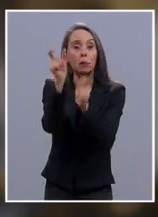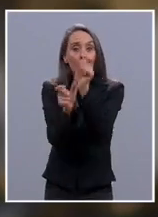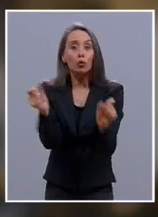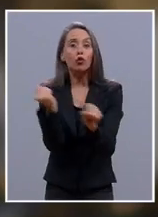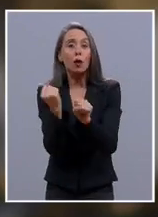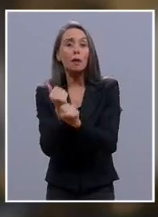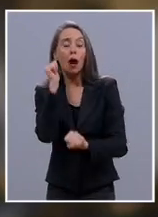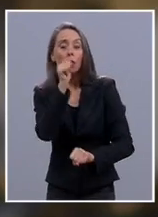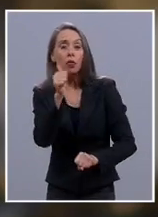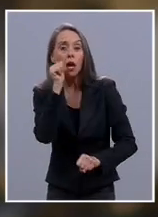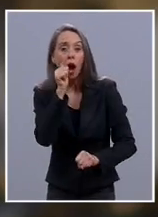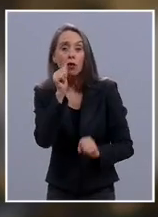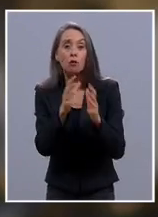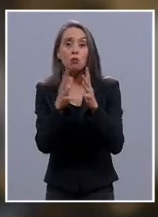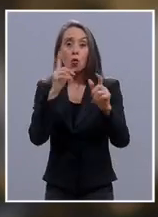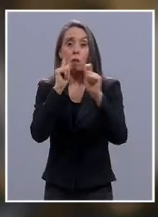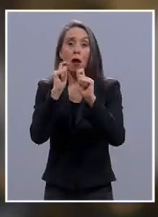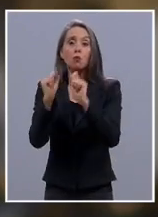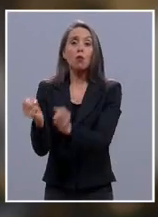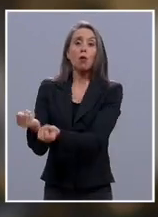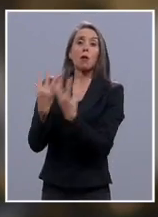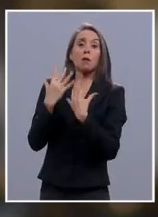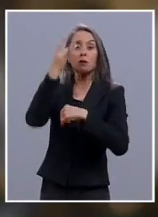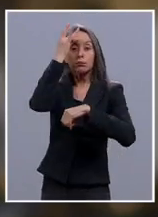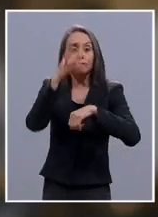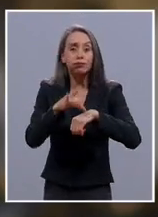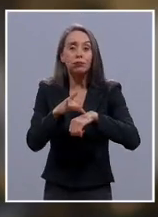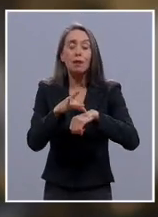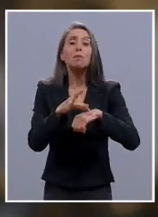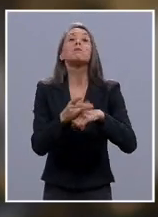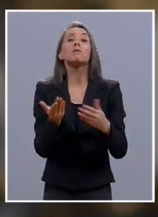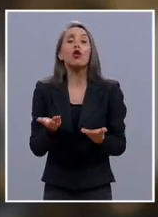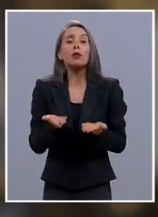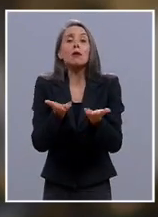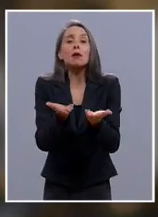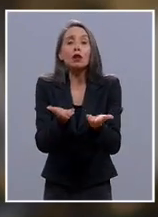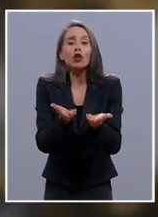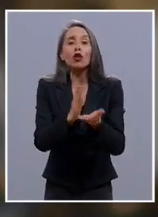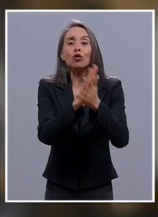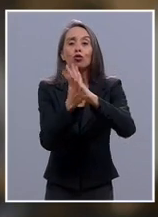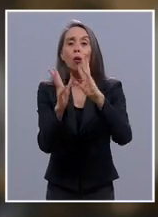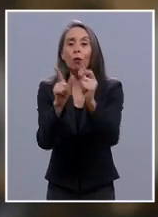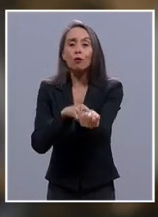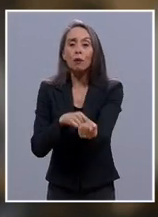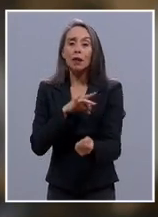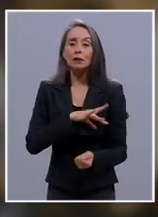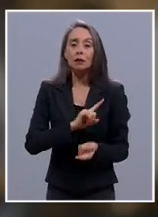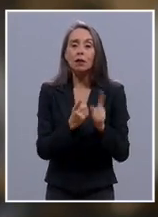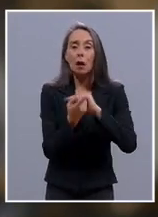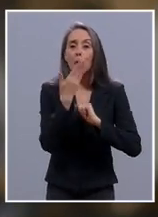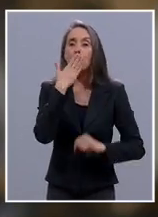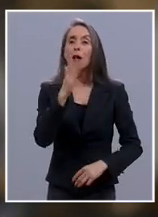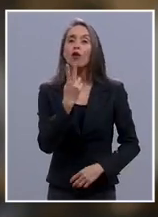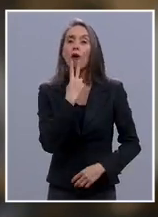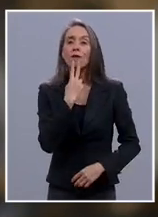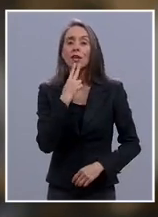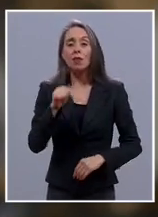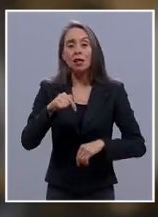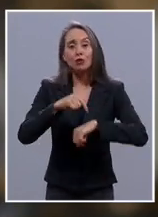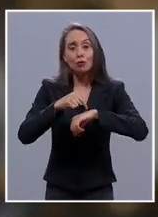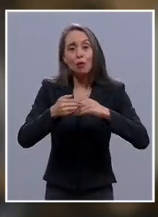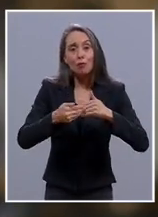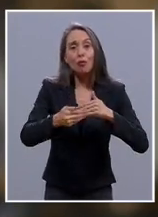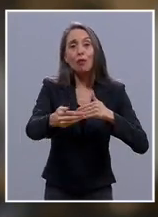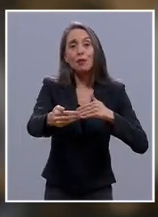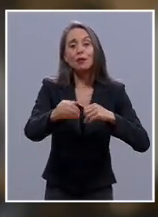corriendo grandes riesgos para que todas las familias chilenas puedan tener una mejor vida en estos tiempos de